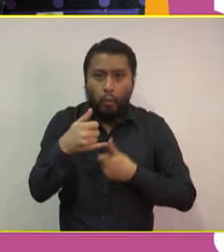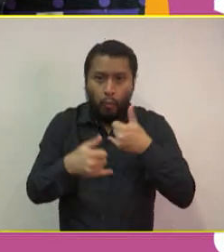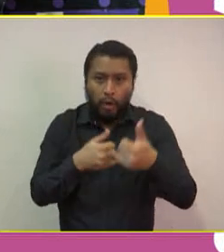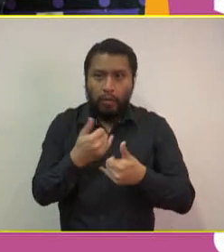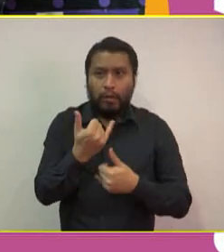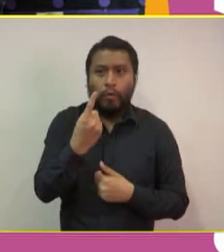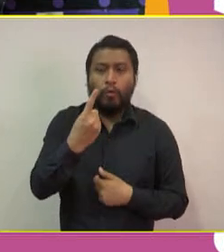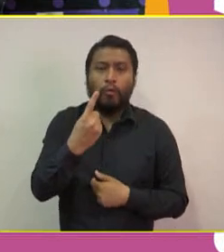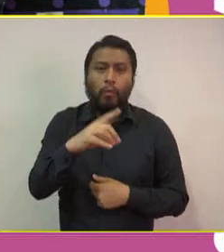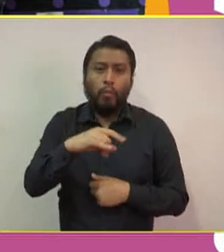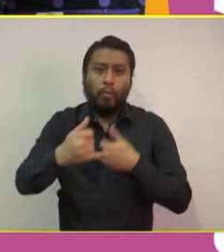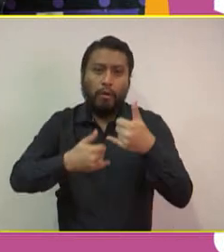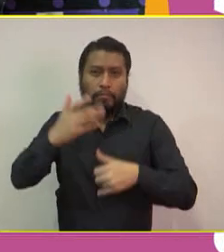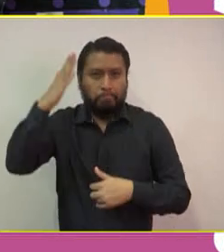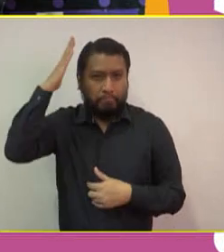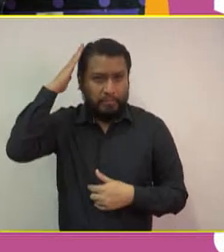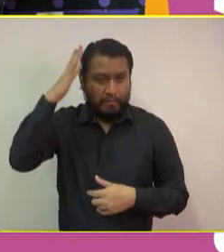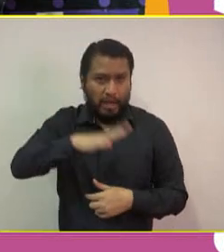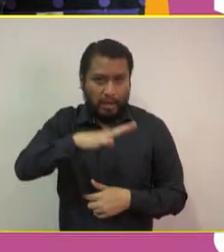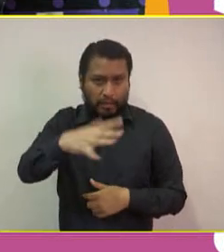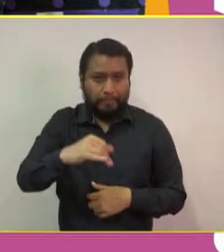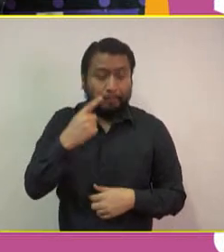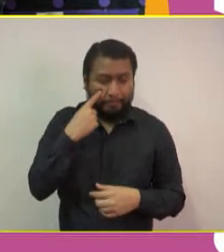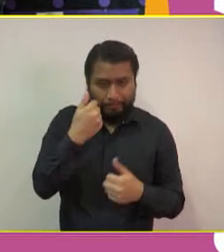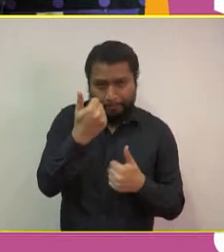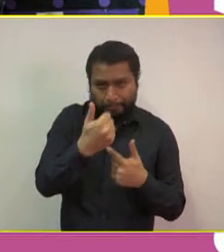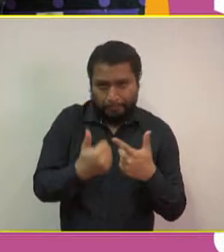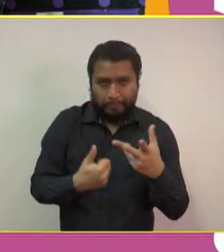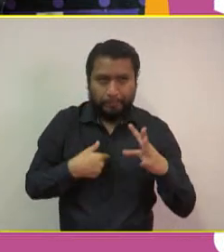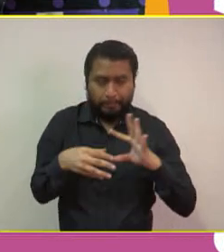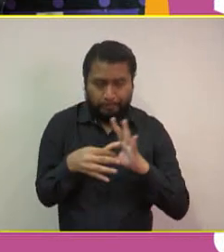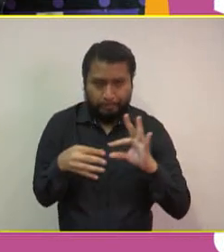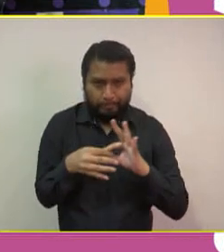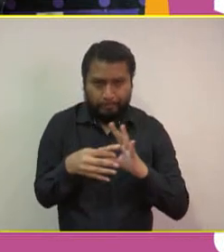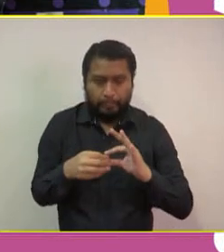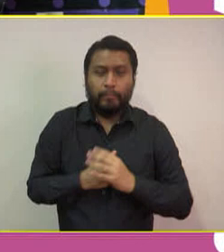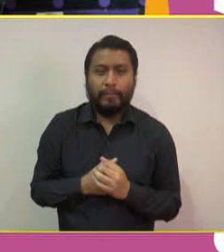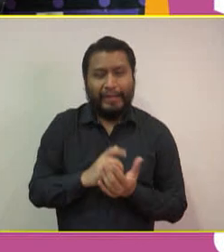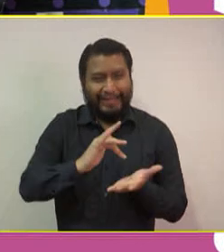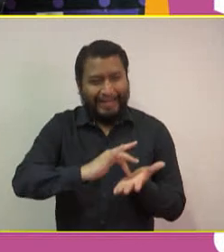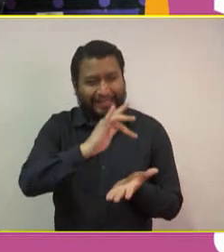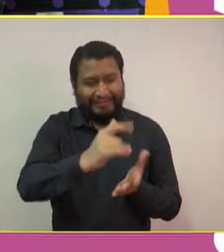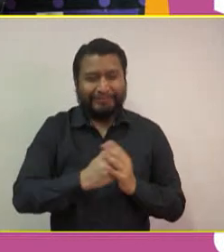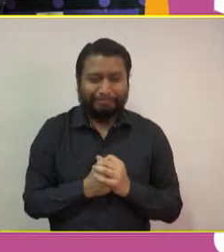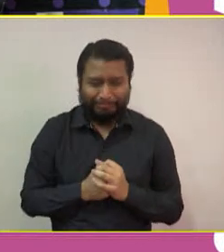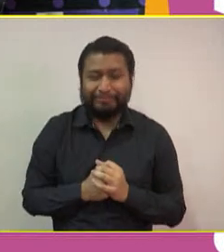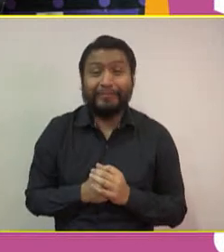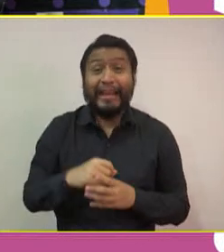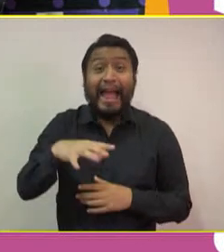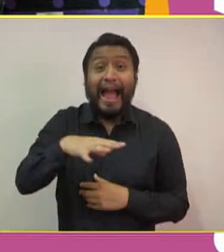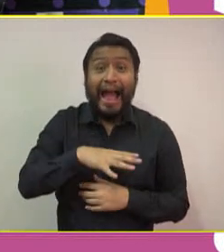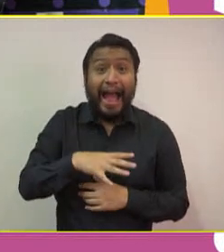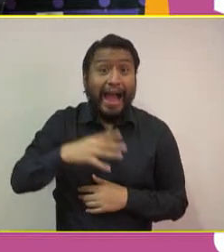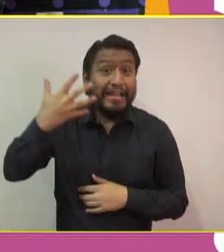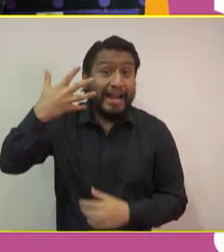explicando uno por uno. De este lado, a ver si lo podemos levantar un poquito más. Gracias, sí. De este lado tenemos un